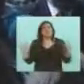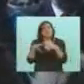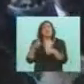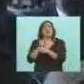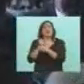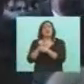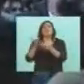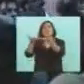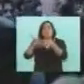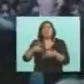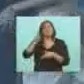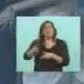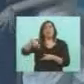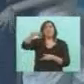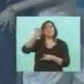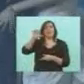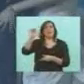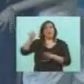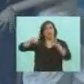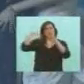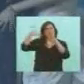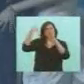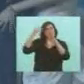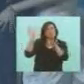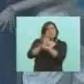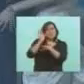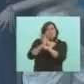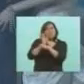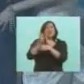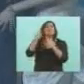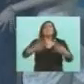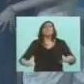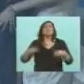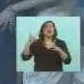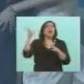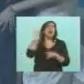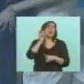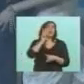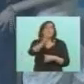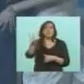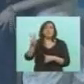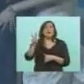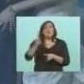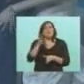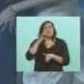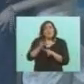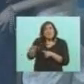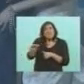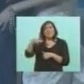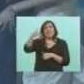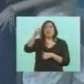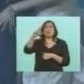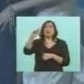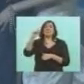de polo cinematográfico y de contenidos audiovisuales en la isla de Marchi. ¿Sabías una cosa,